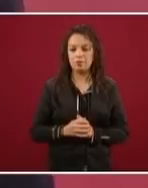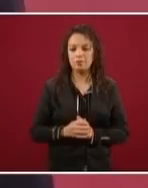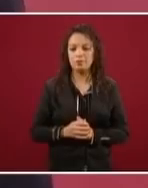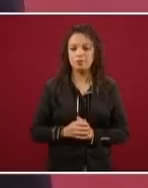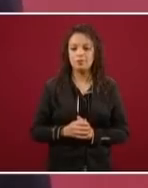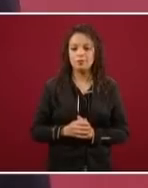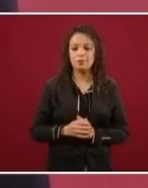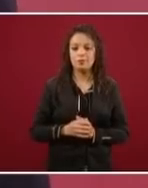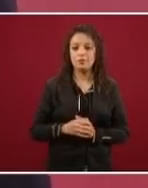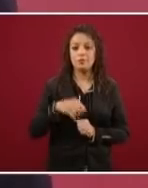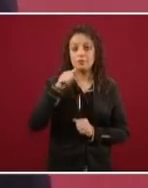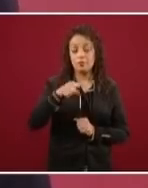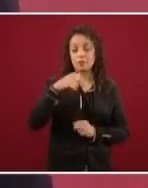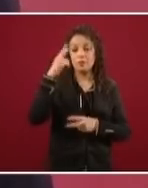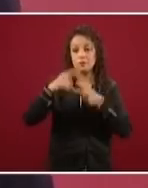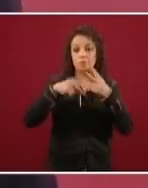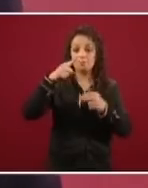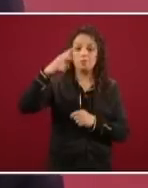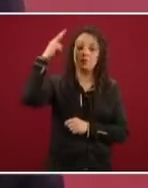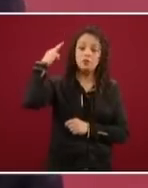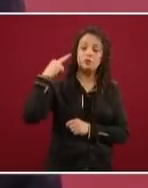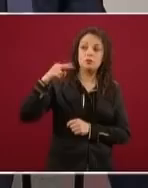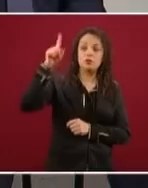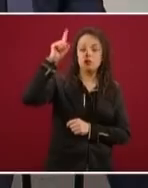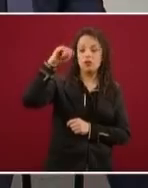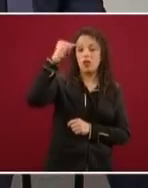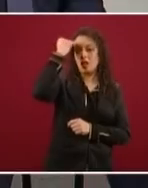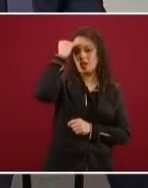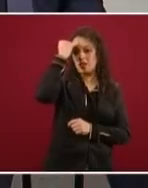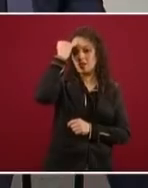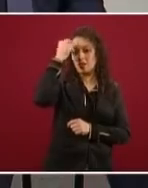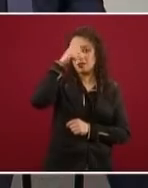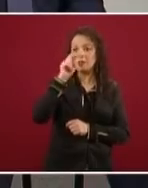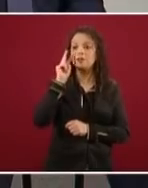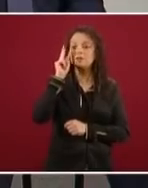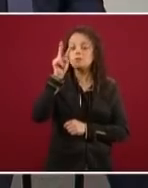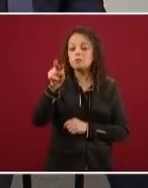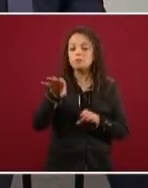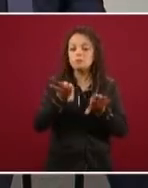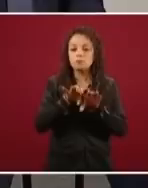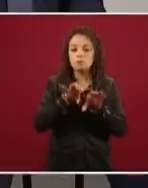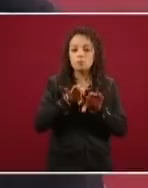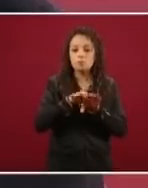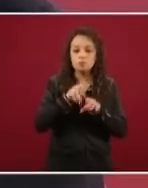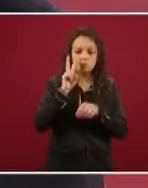viajar a la india para ver experiencias